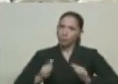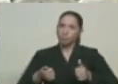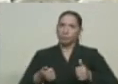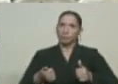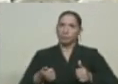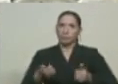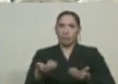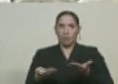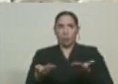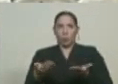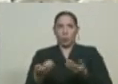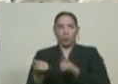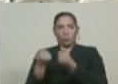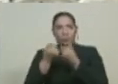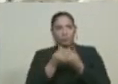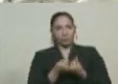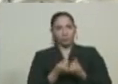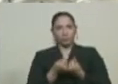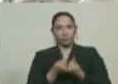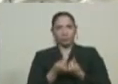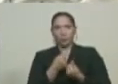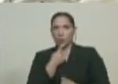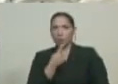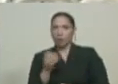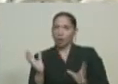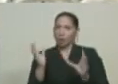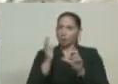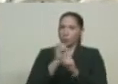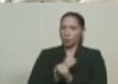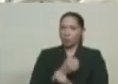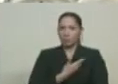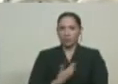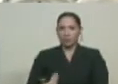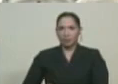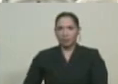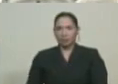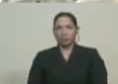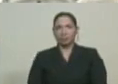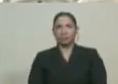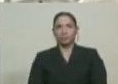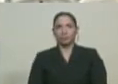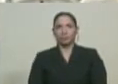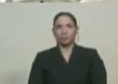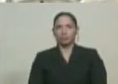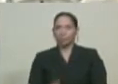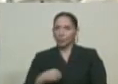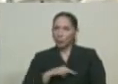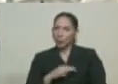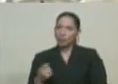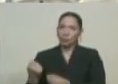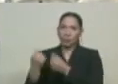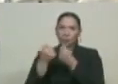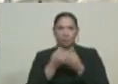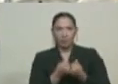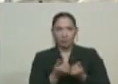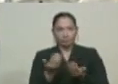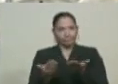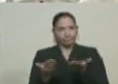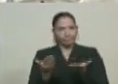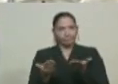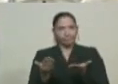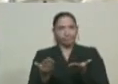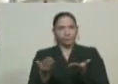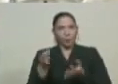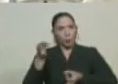el equilibrio, como lo dijo anoche el presidente. El arranque para el equilibrio de nuestra economía, para el equilibrio de la